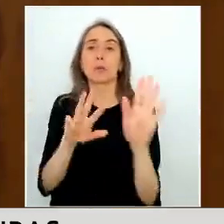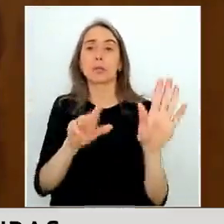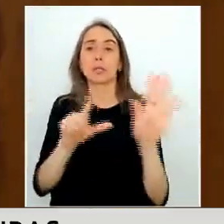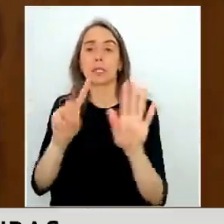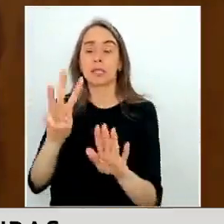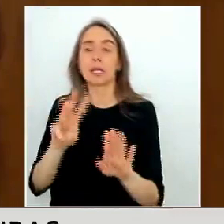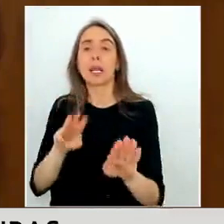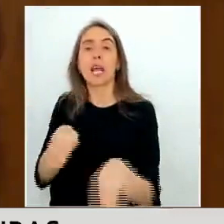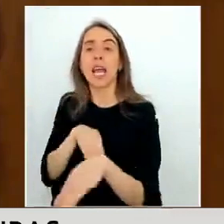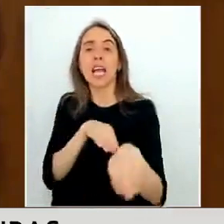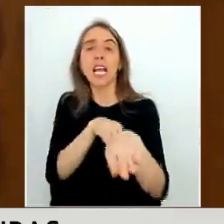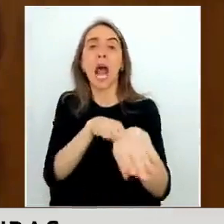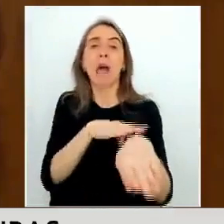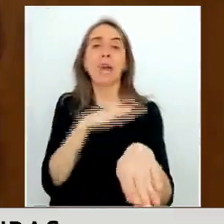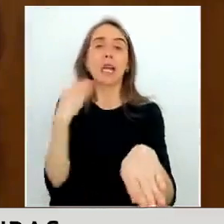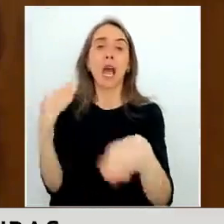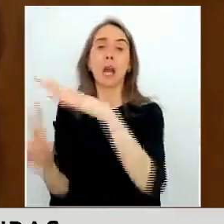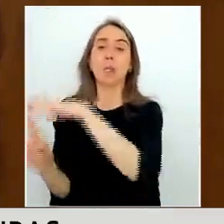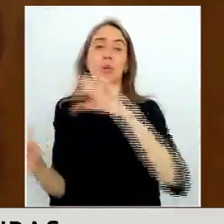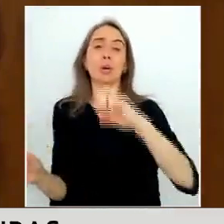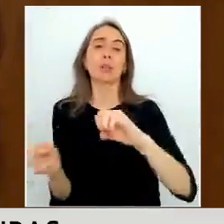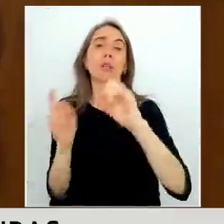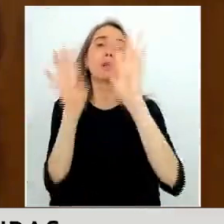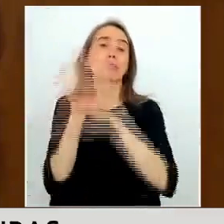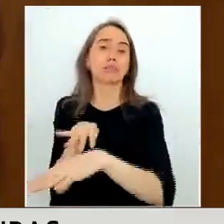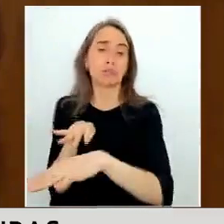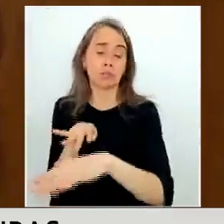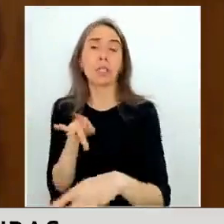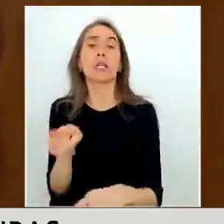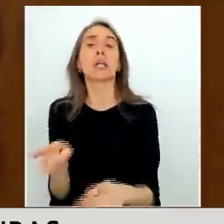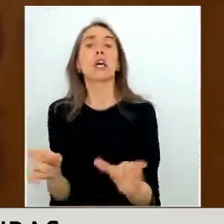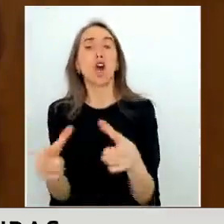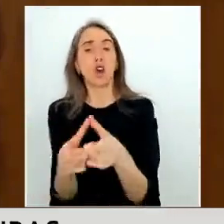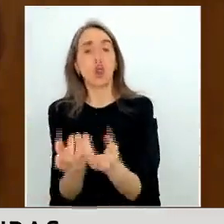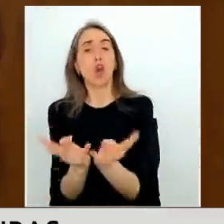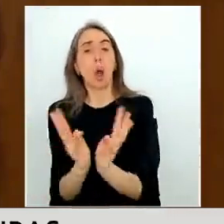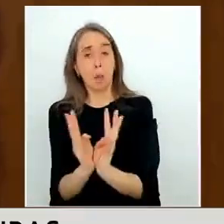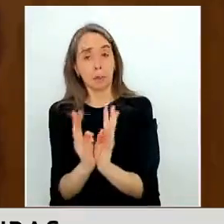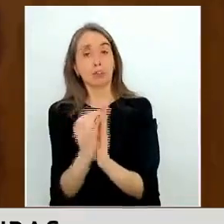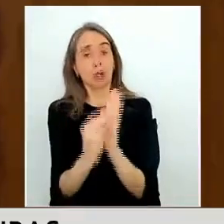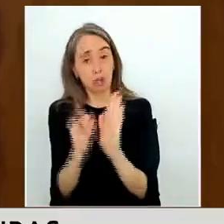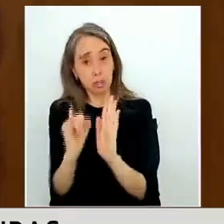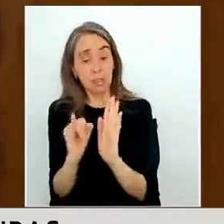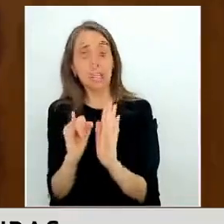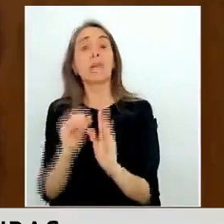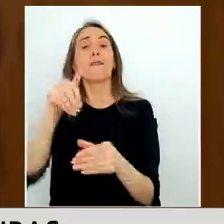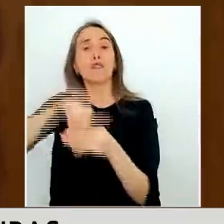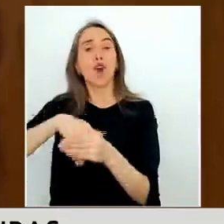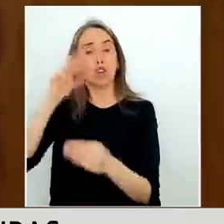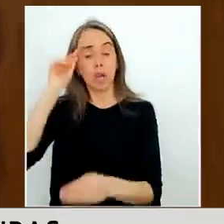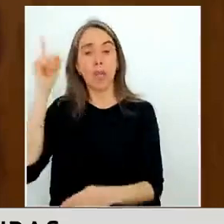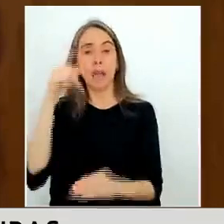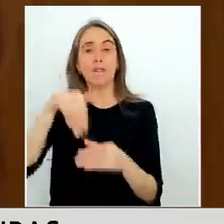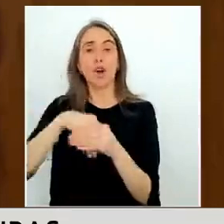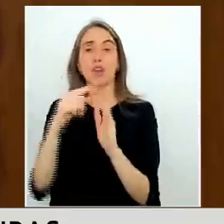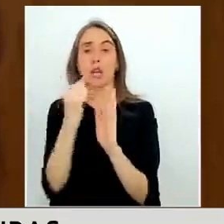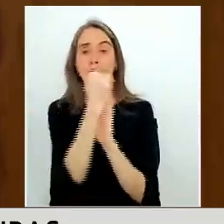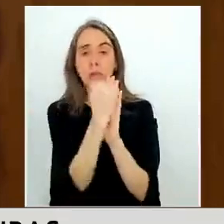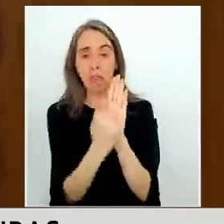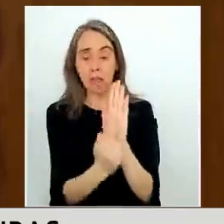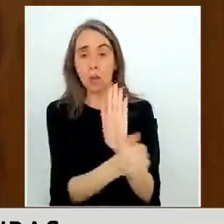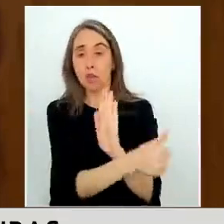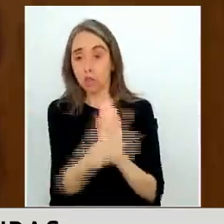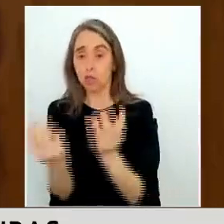muerte la comisión coincidió con la propuest esta de este proyecto lo votó en general como en particular de manera unánime con los votos